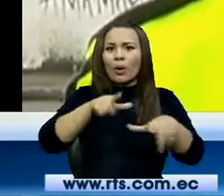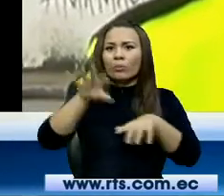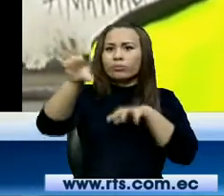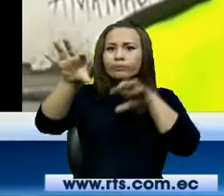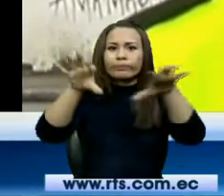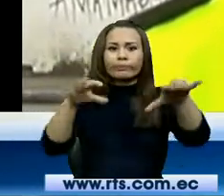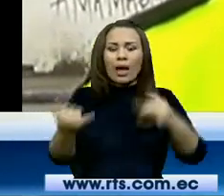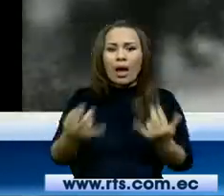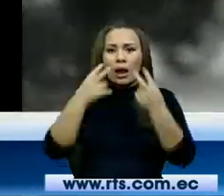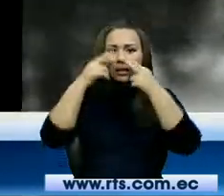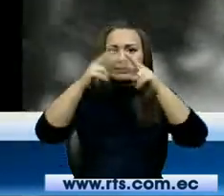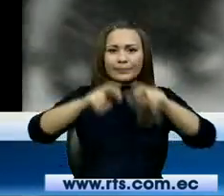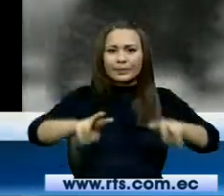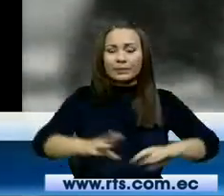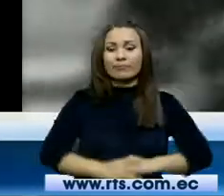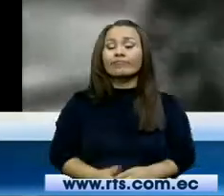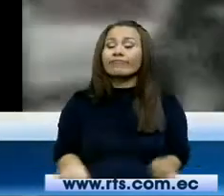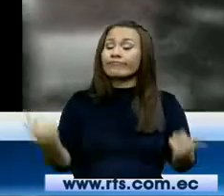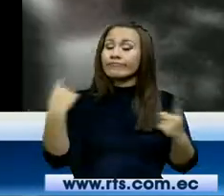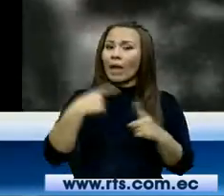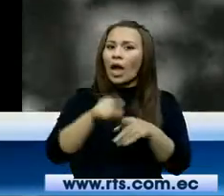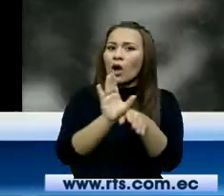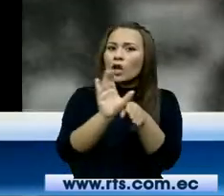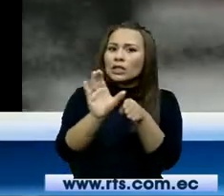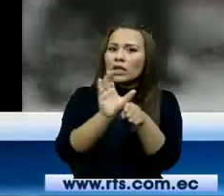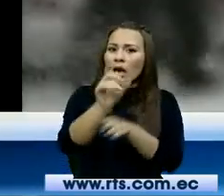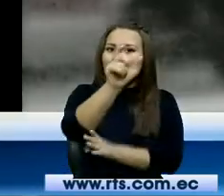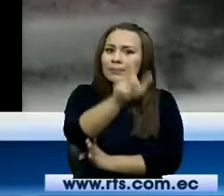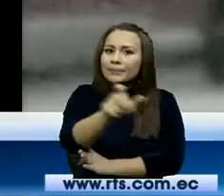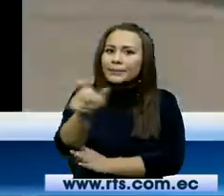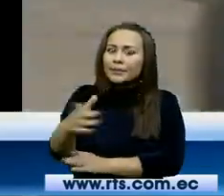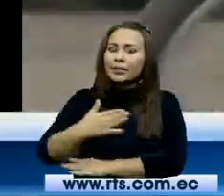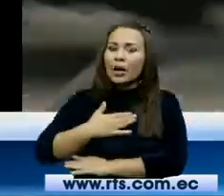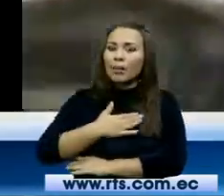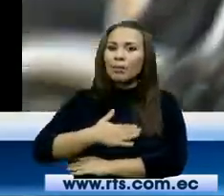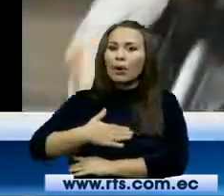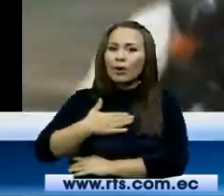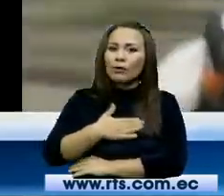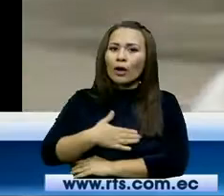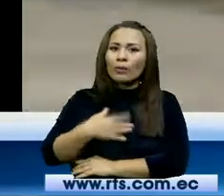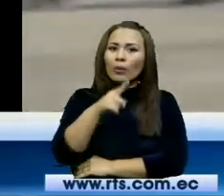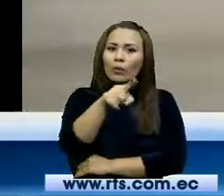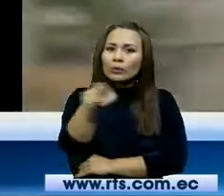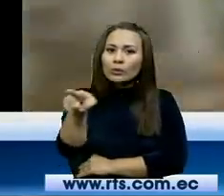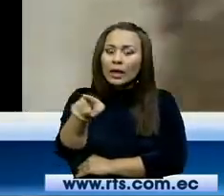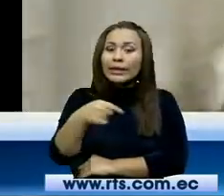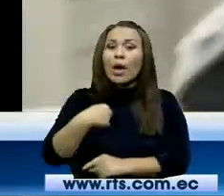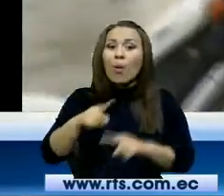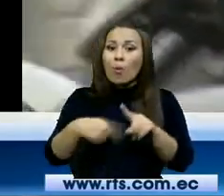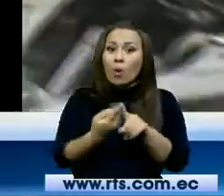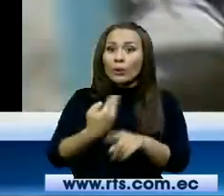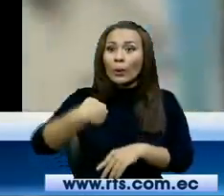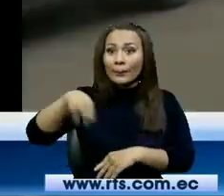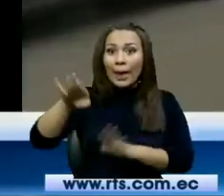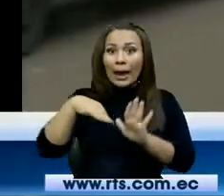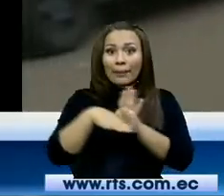se están realizando los hechos. Hace además recomendaciones a la ciudadanía para que se acojan al servicio que ofrece